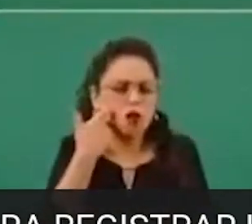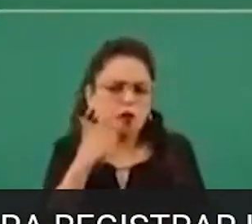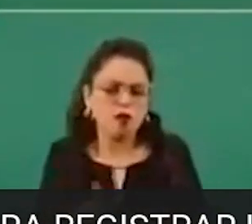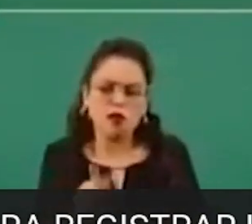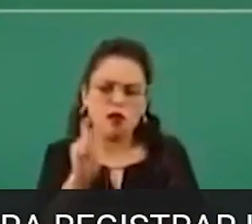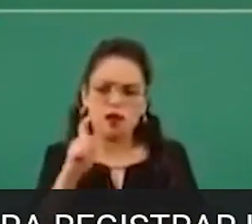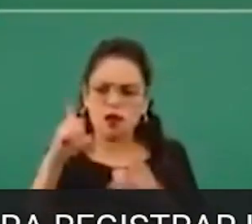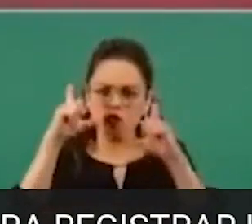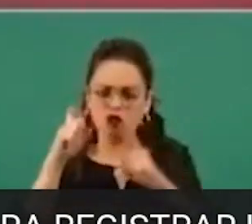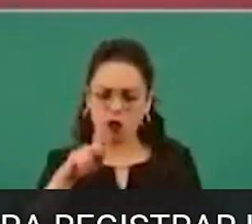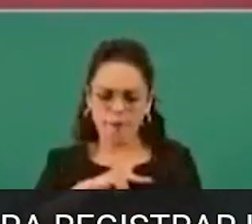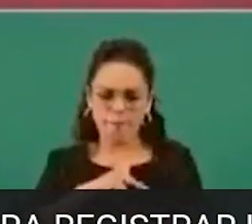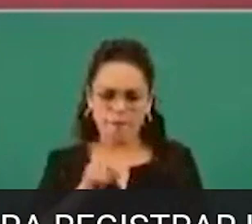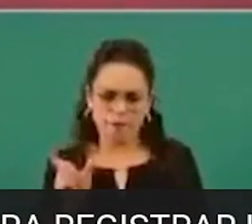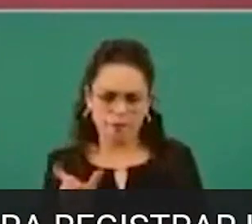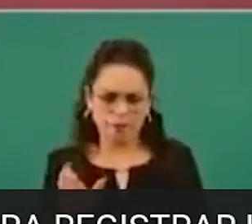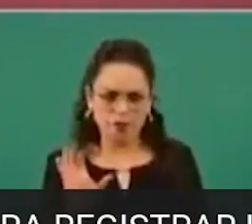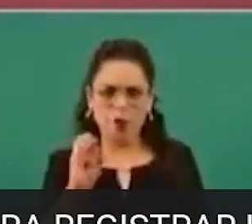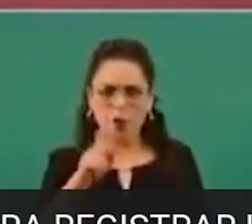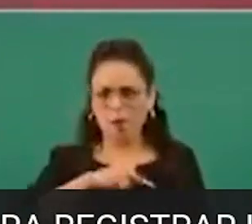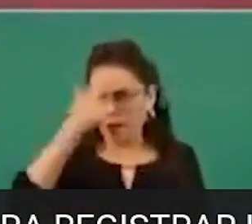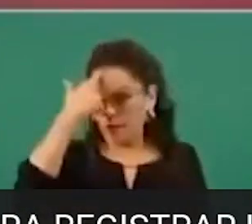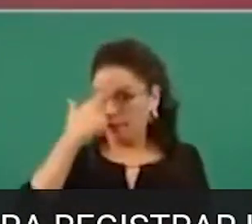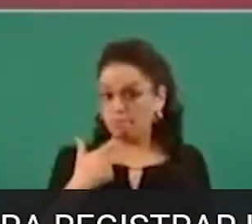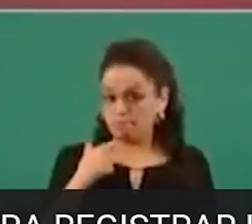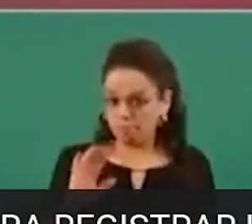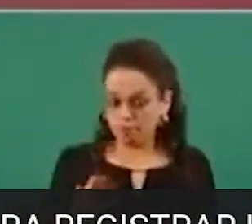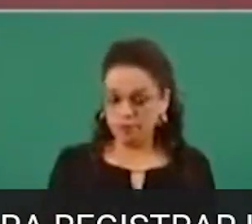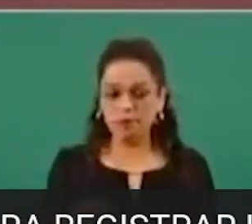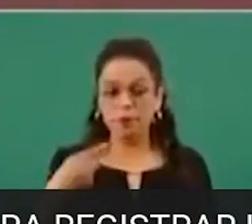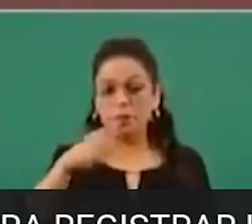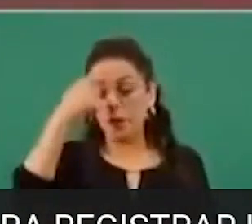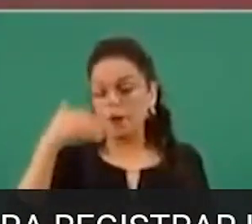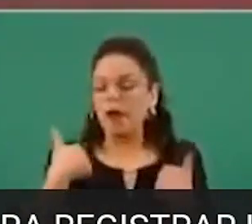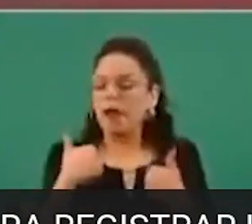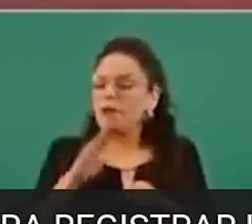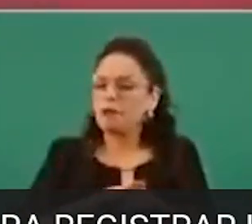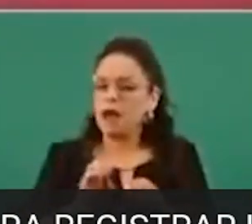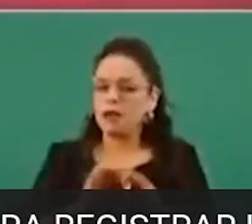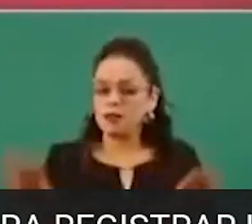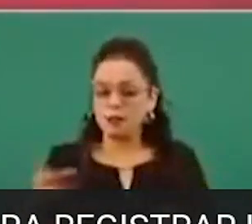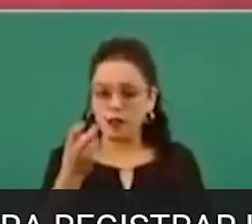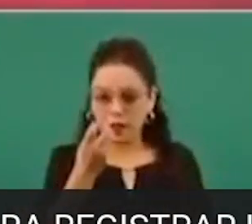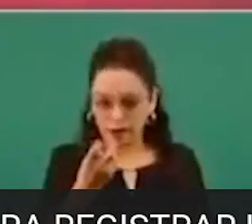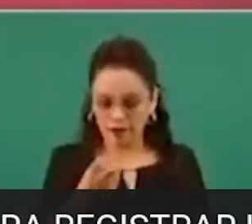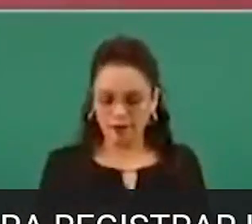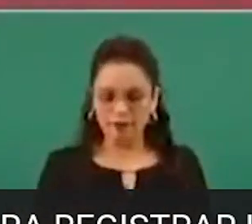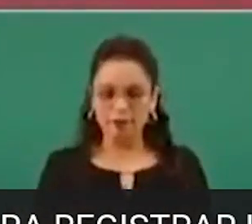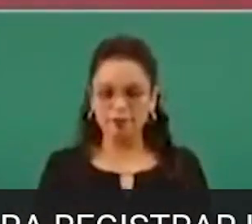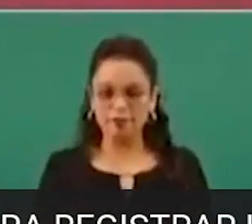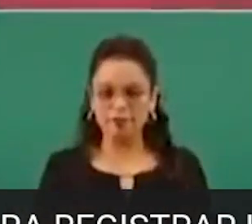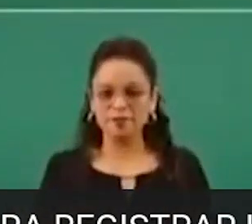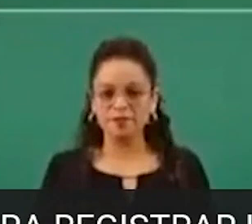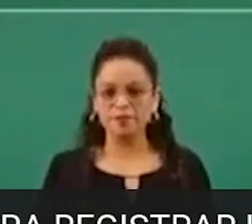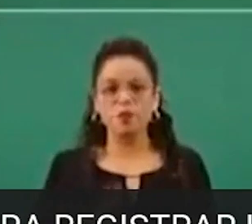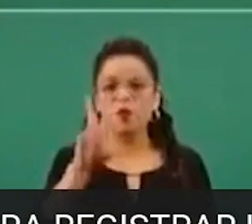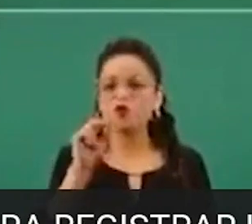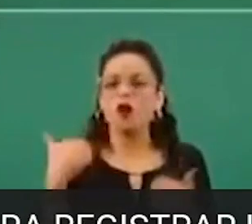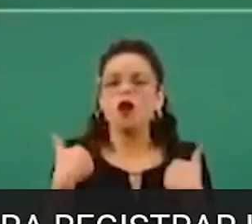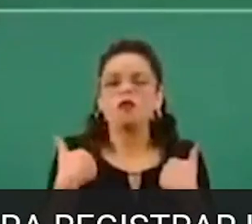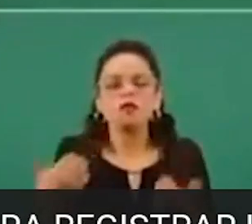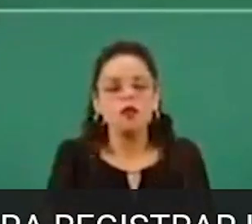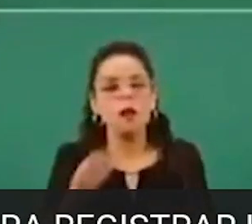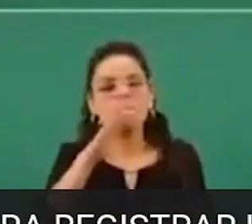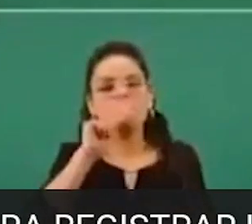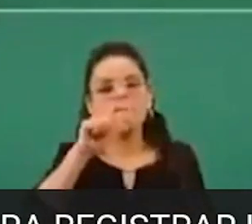fotografía. Para facilitar las cosas y tener absoluta claridad al respecto, y que de ninguna manera se preste una mala